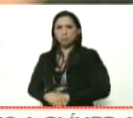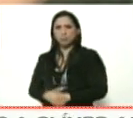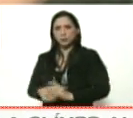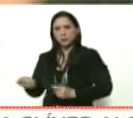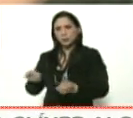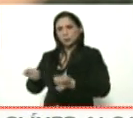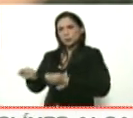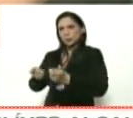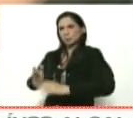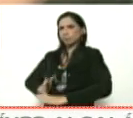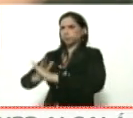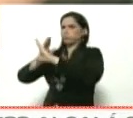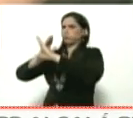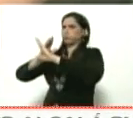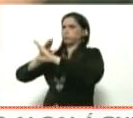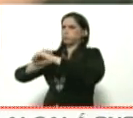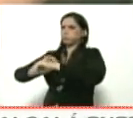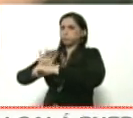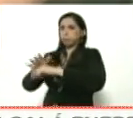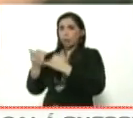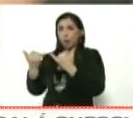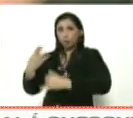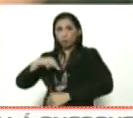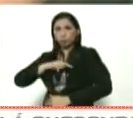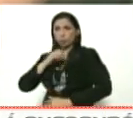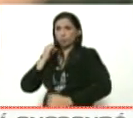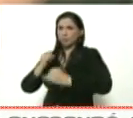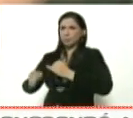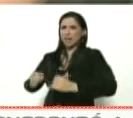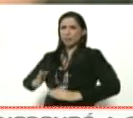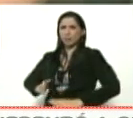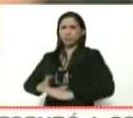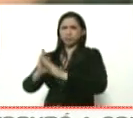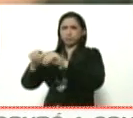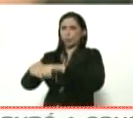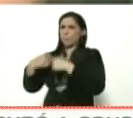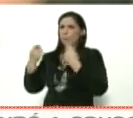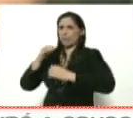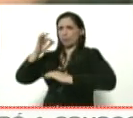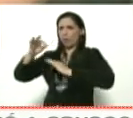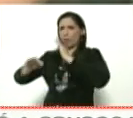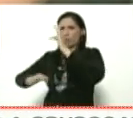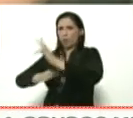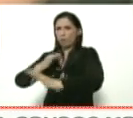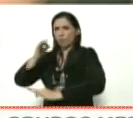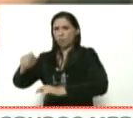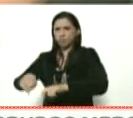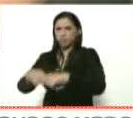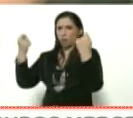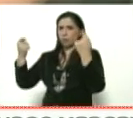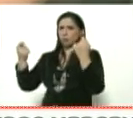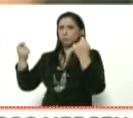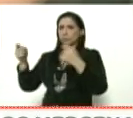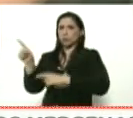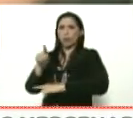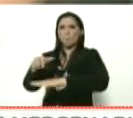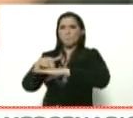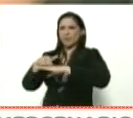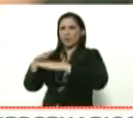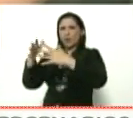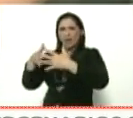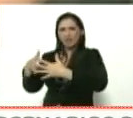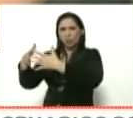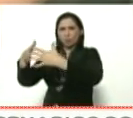controlar, parar el coronavirus, y ahora estamos terminando de romper las cadenas de transmisión. No nos perdonan, pues, la